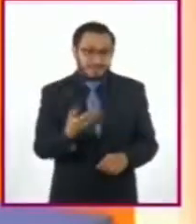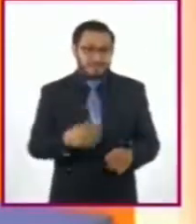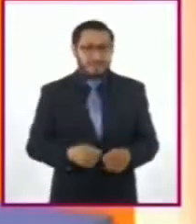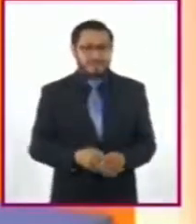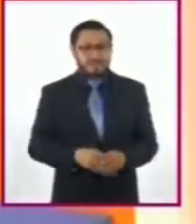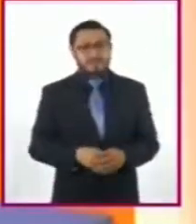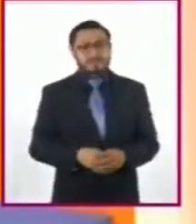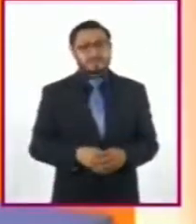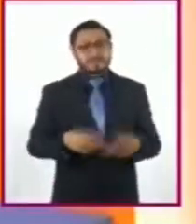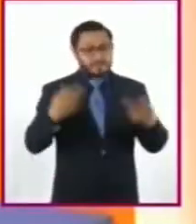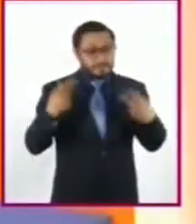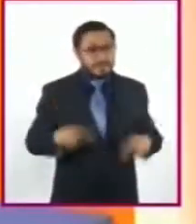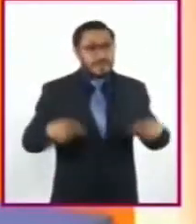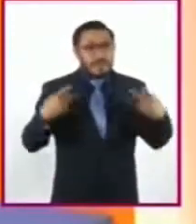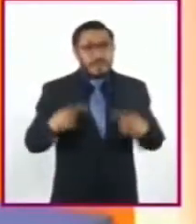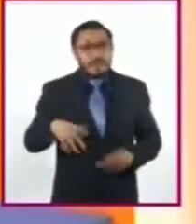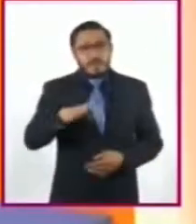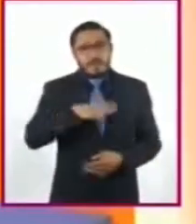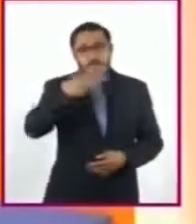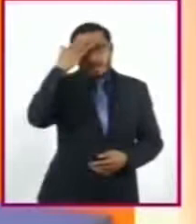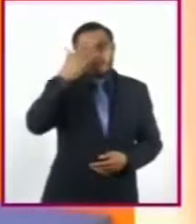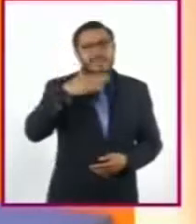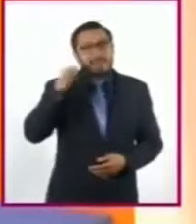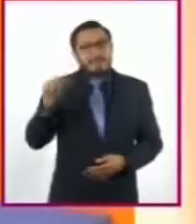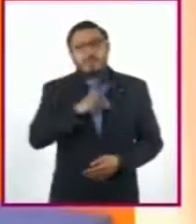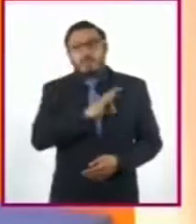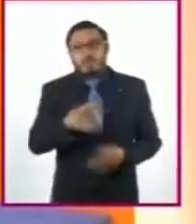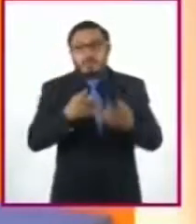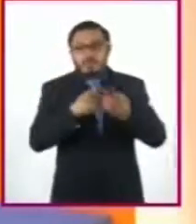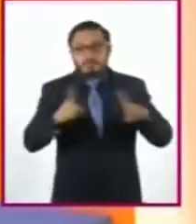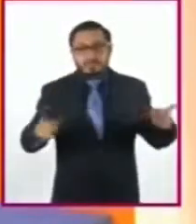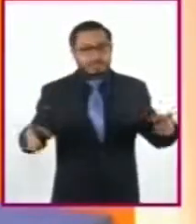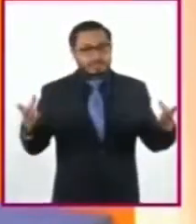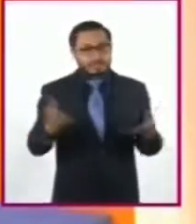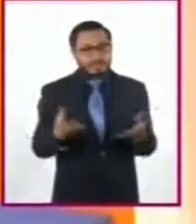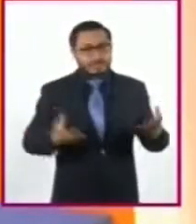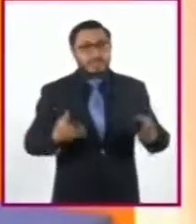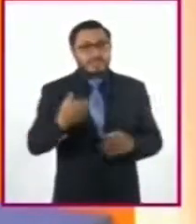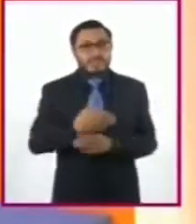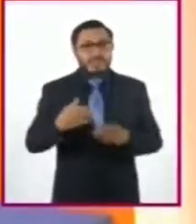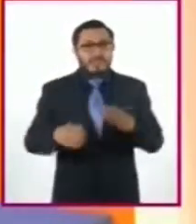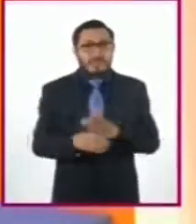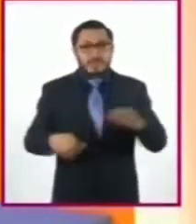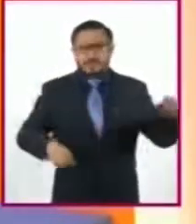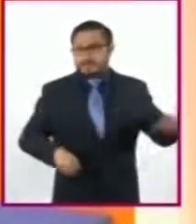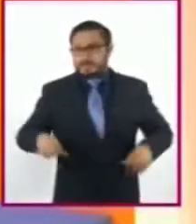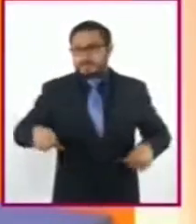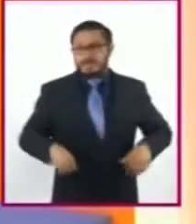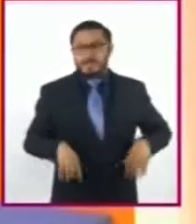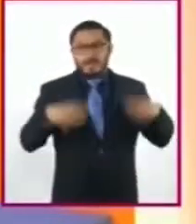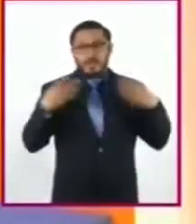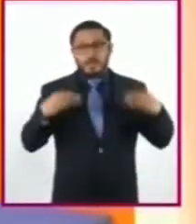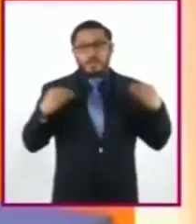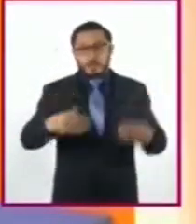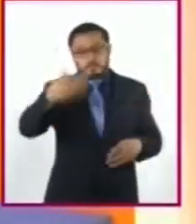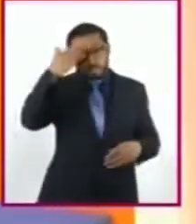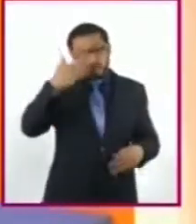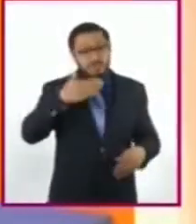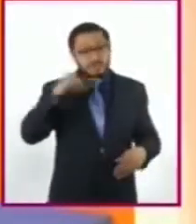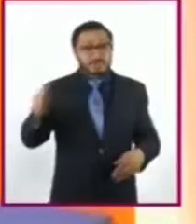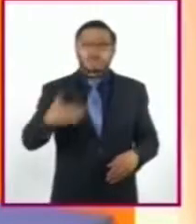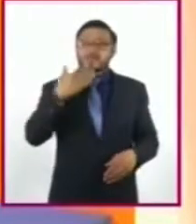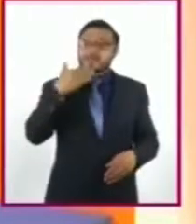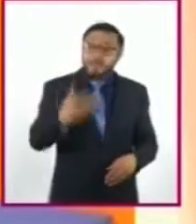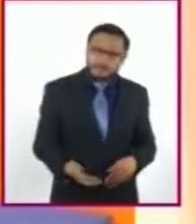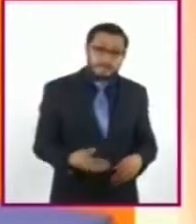tenemos capacidades que podemos desarrollar para realizar actividades con mucha destreza o habilidad.